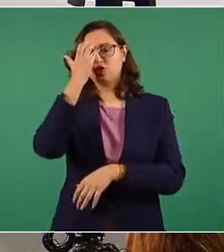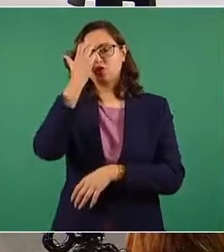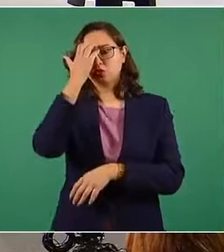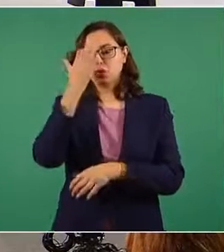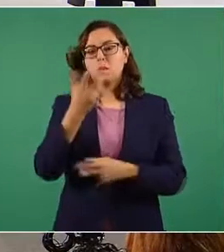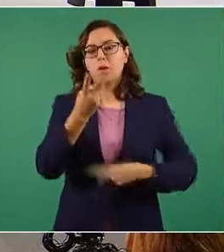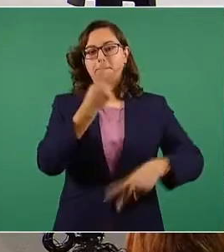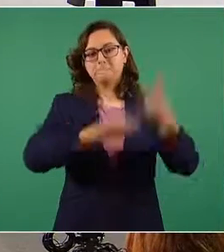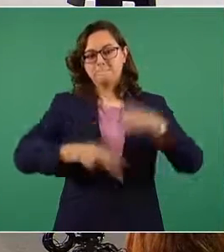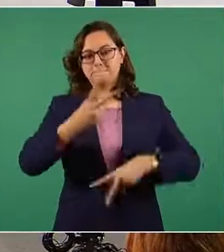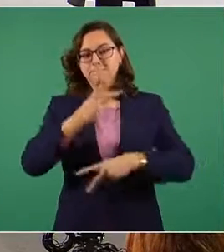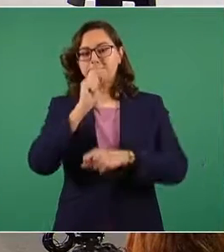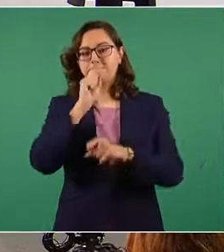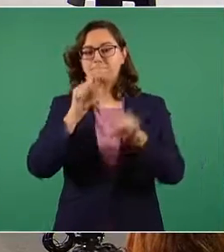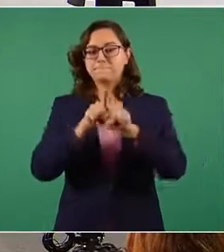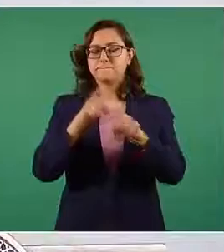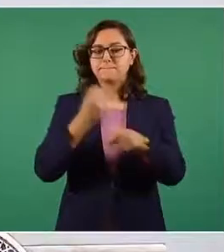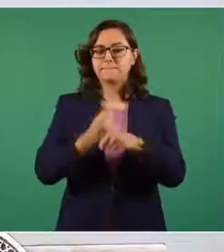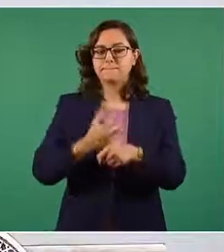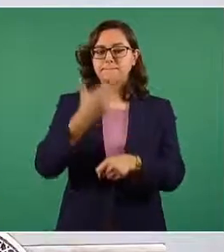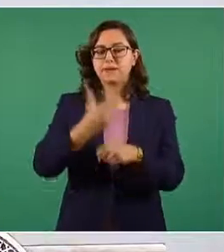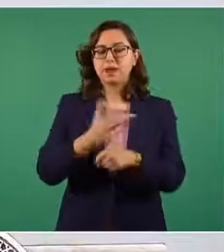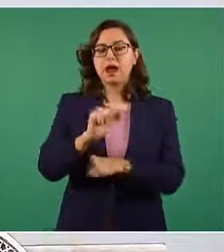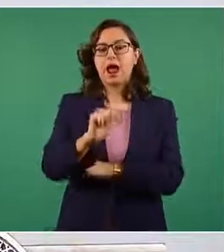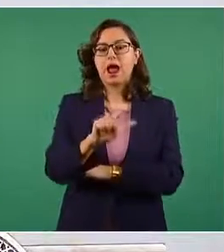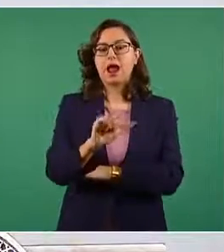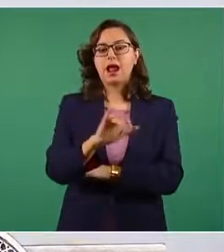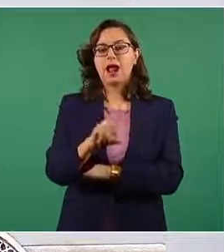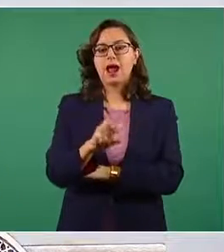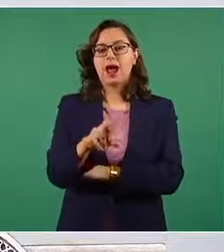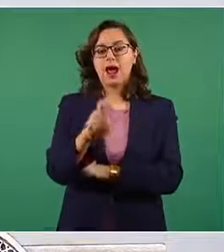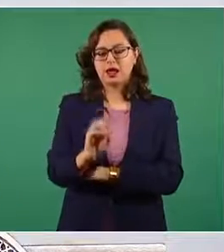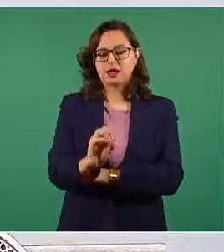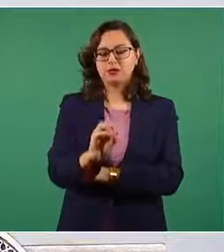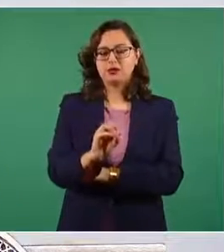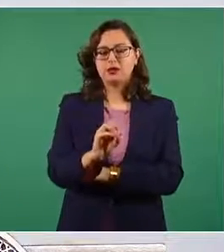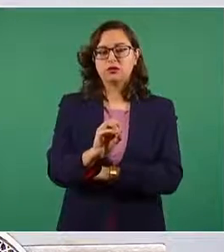y viene el secretario Alejandro Mayorkas, y también